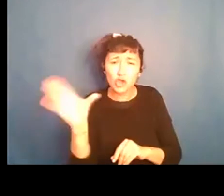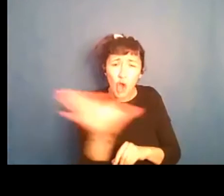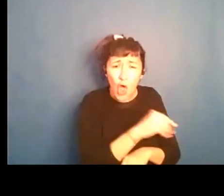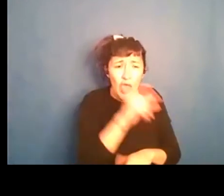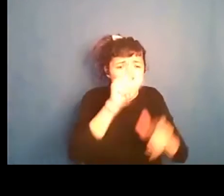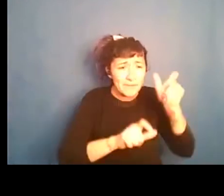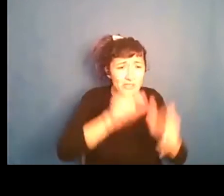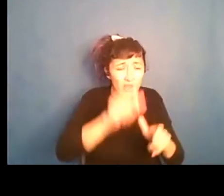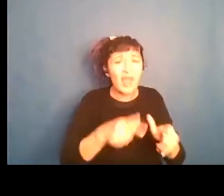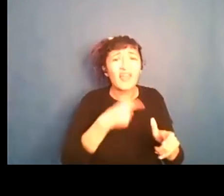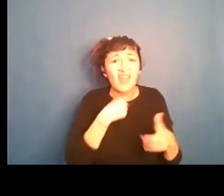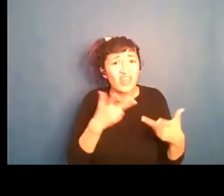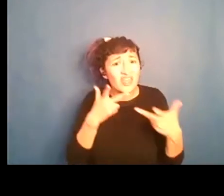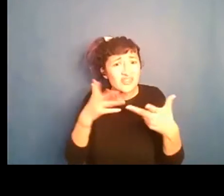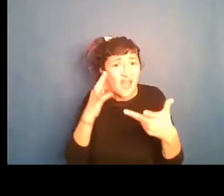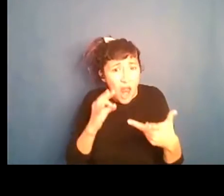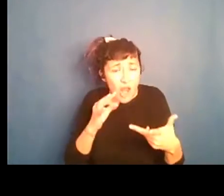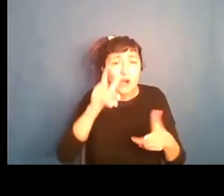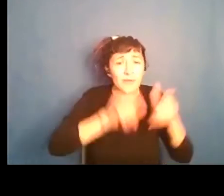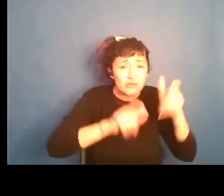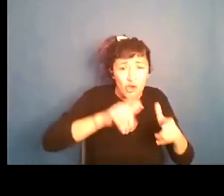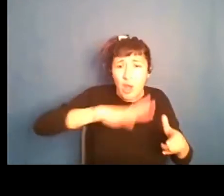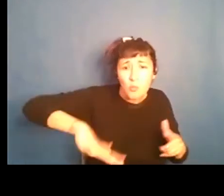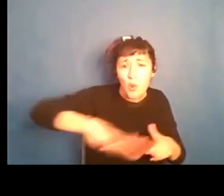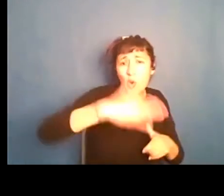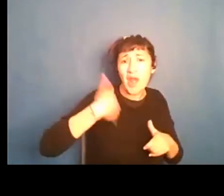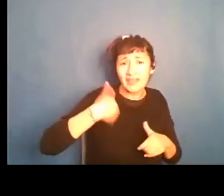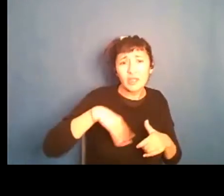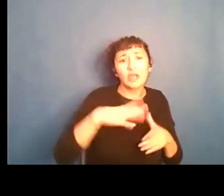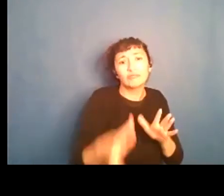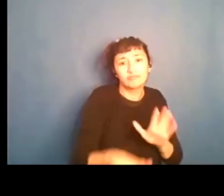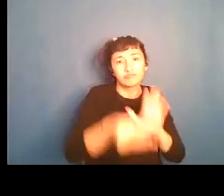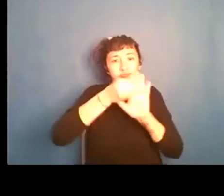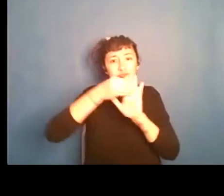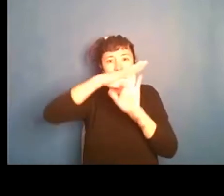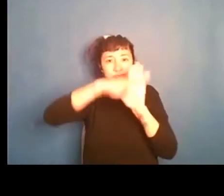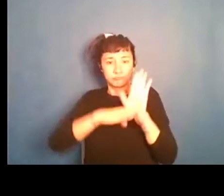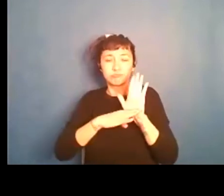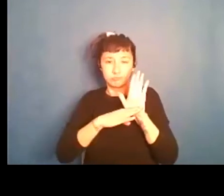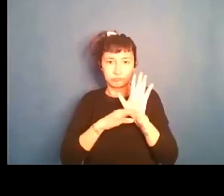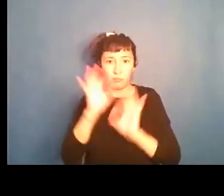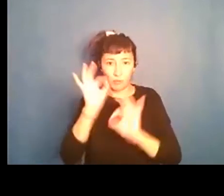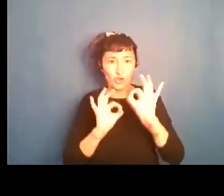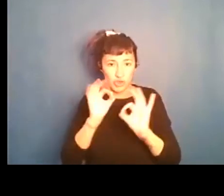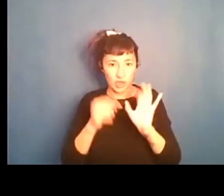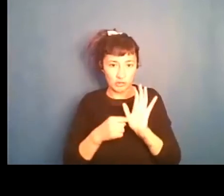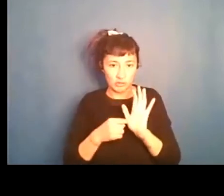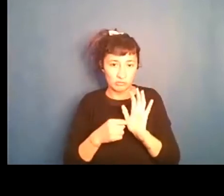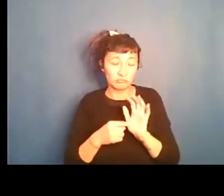las personas del pueblo argentino. Entonces nos parecía muy importante dar un medio de